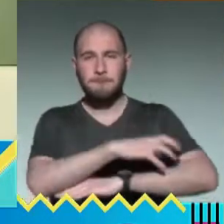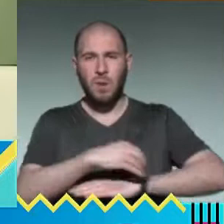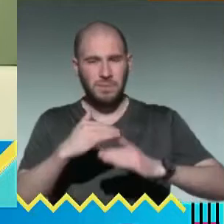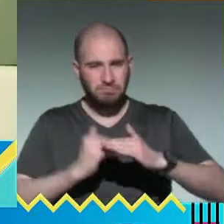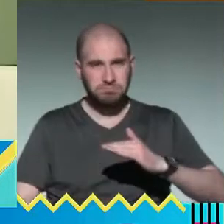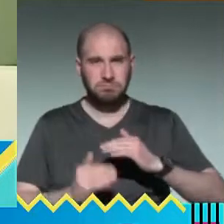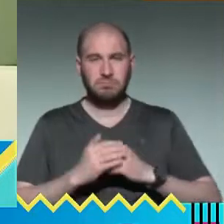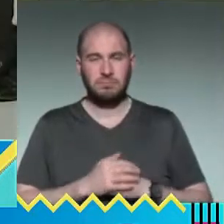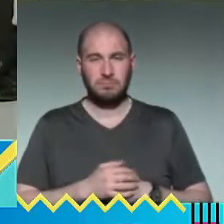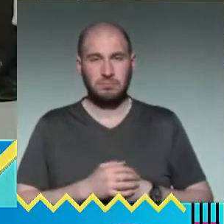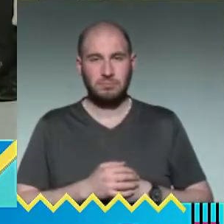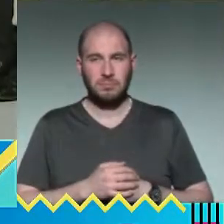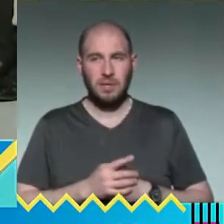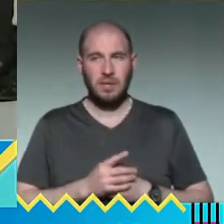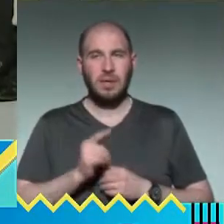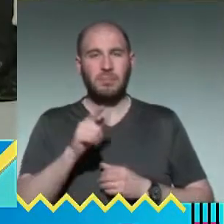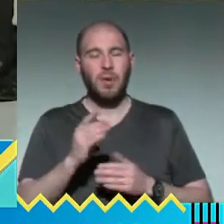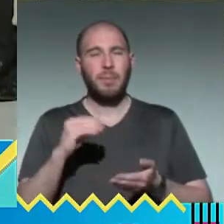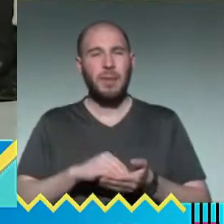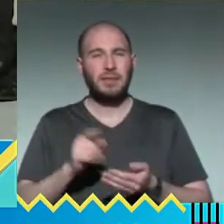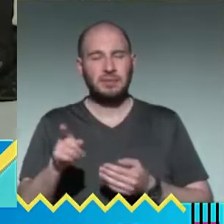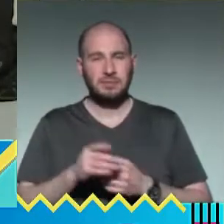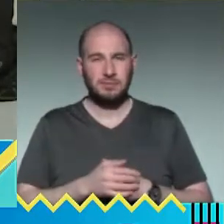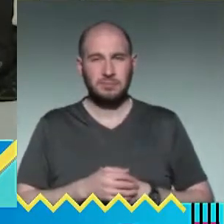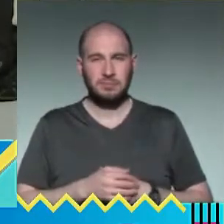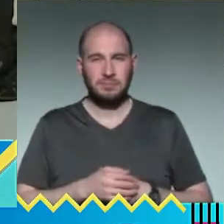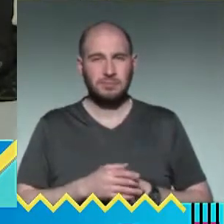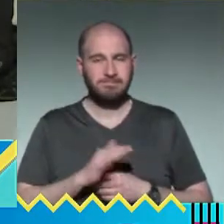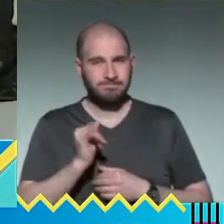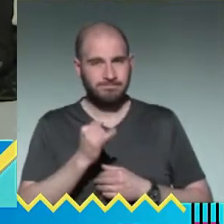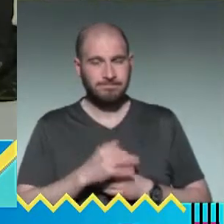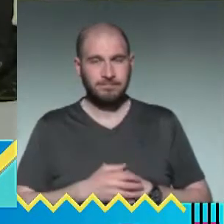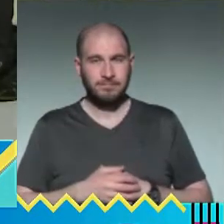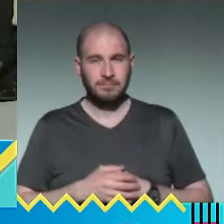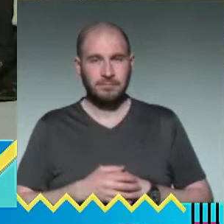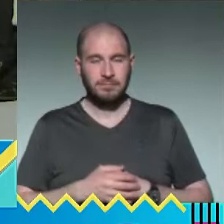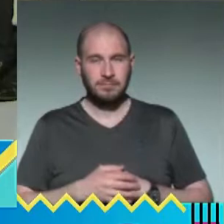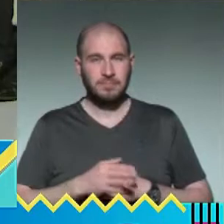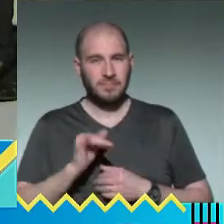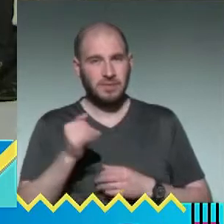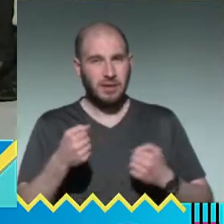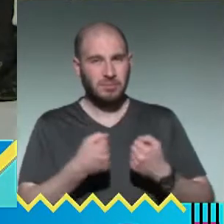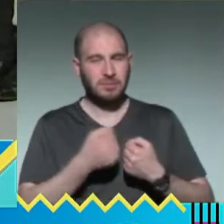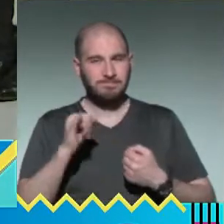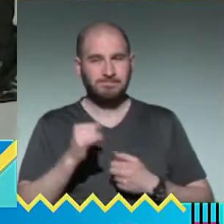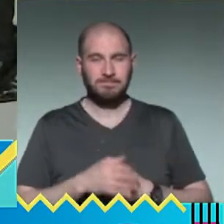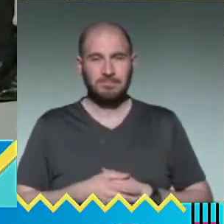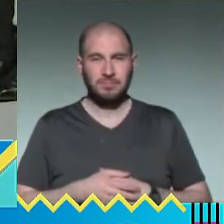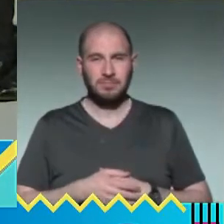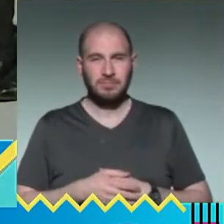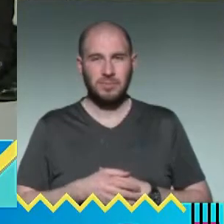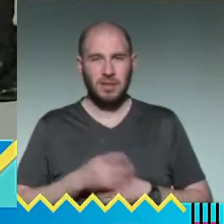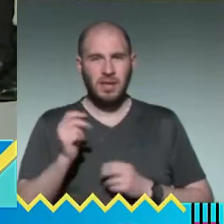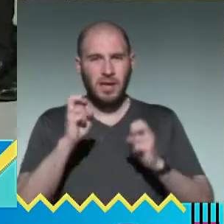pobreza. Bien. ¿Le sumarías algo? Sí, ¿Le coincidís? A ver, sí, totalmente. Yo creo que ha hecho un muy